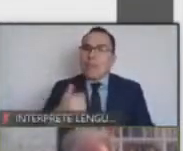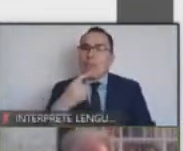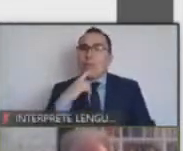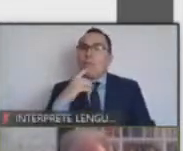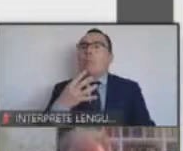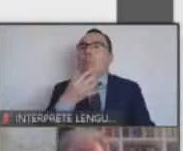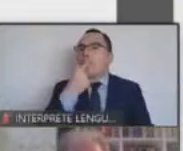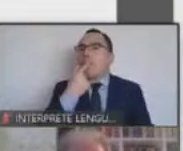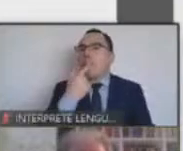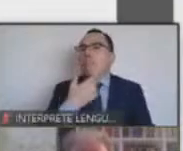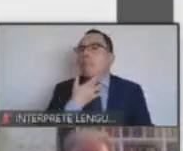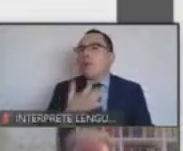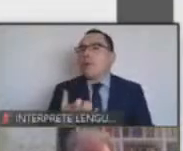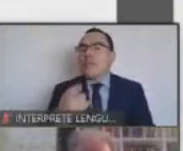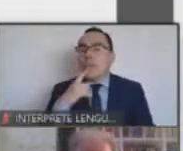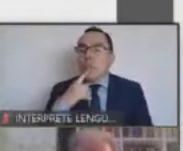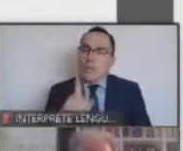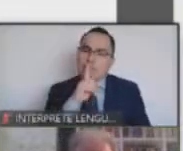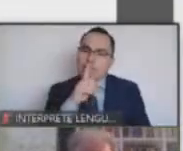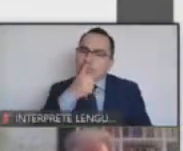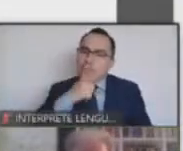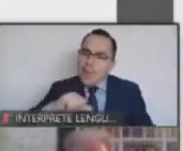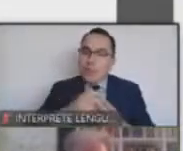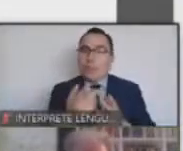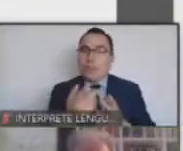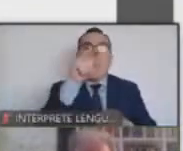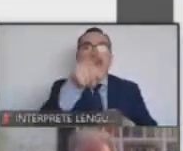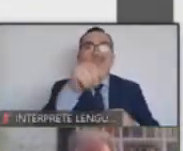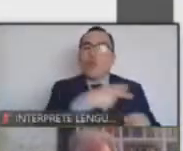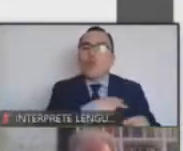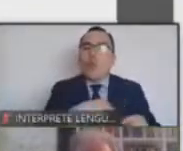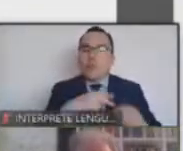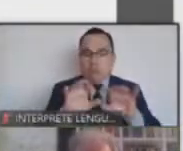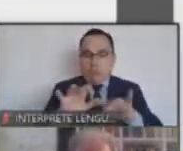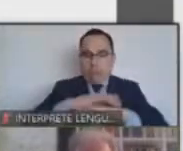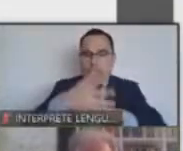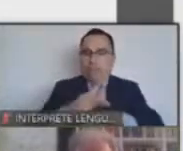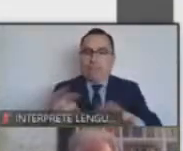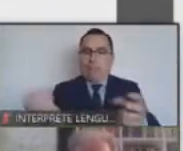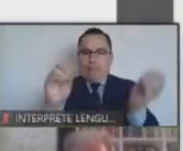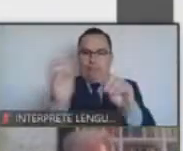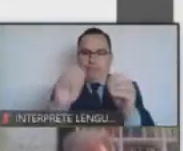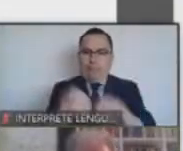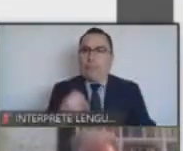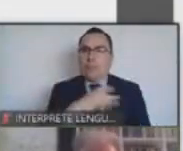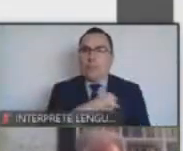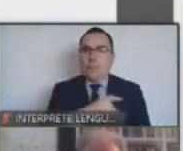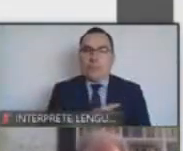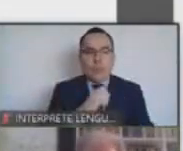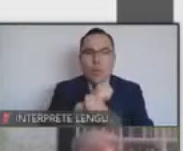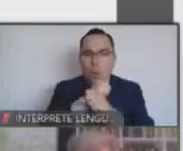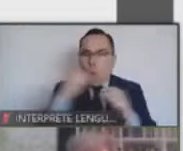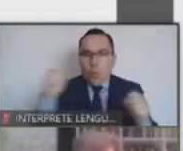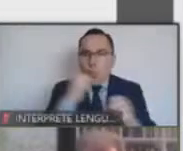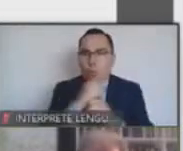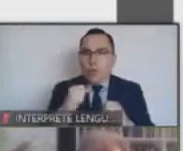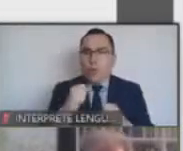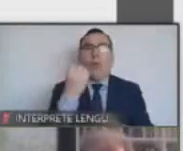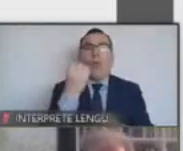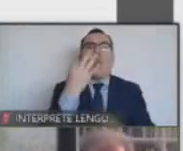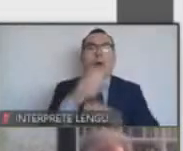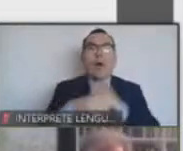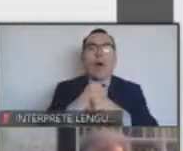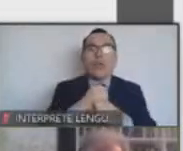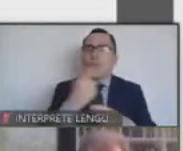palabra, pero en Chile no está esa información, de modo que no puedo hacer cruces, y en muchos análisis,